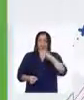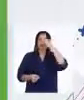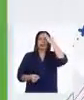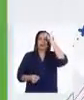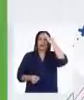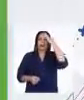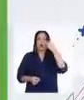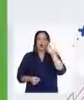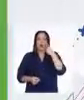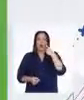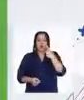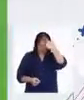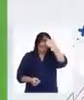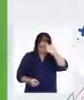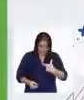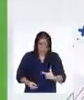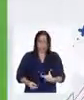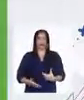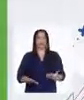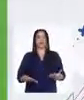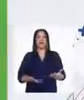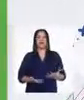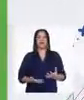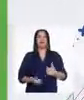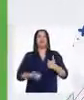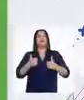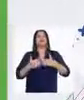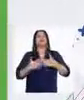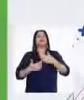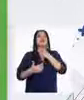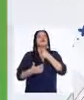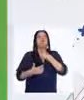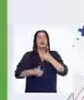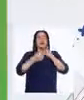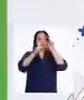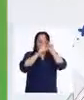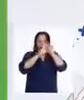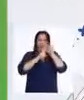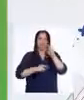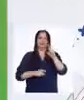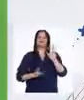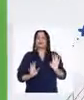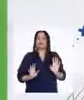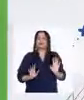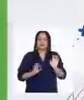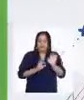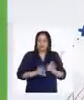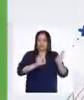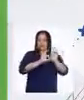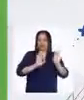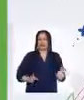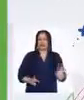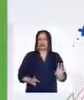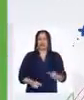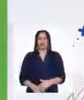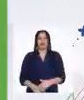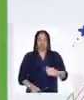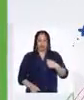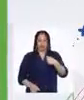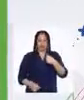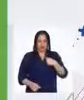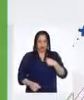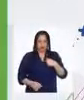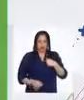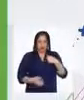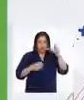mayor conocimiento sobre quién eres, sobre lo que te define, lo que te diferencia como ser humano. ¿Por qué motivo? Porque en ese proceso